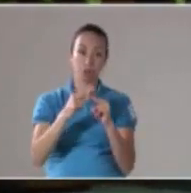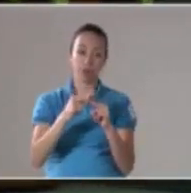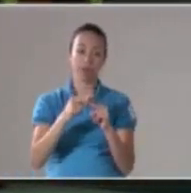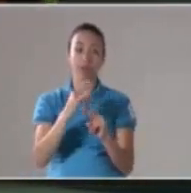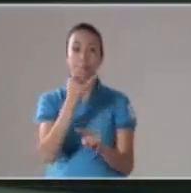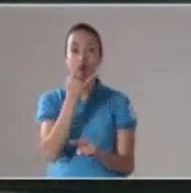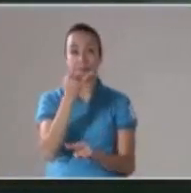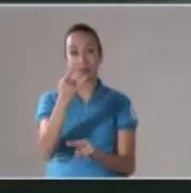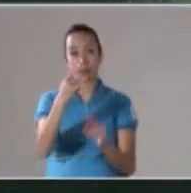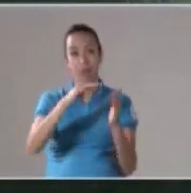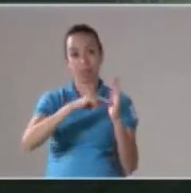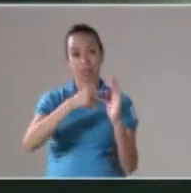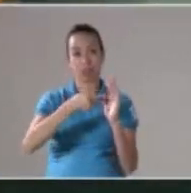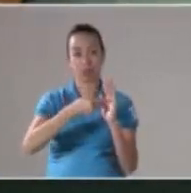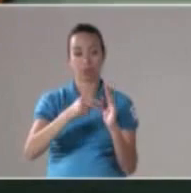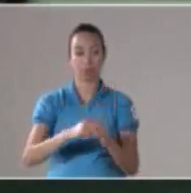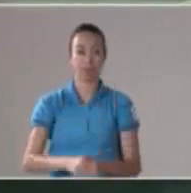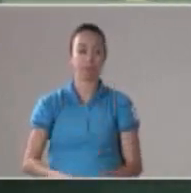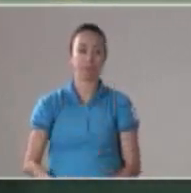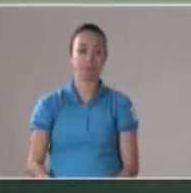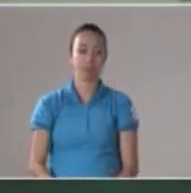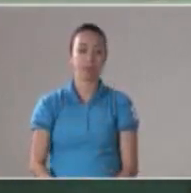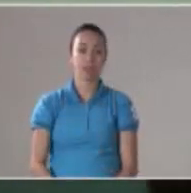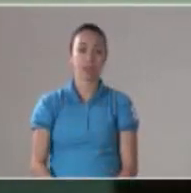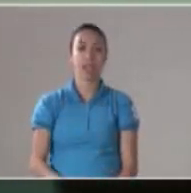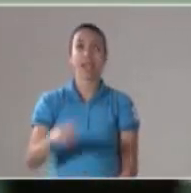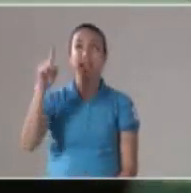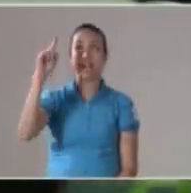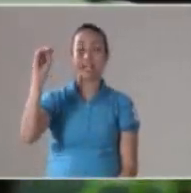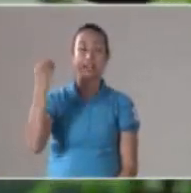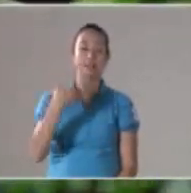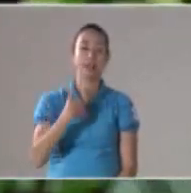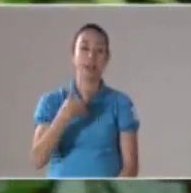Tiene que significar perdonador, el que me hace bien,